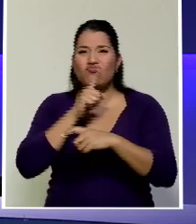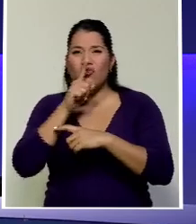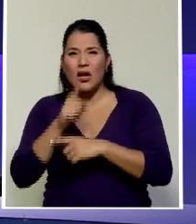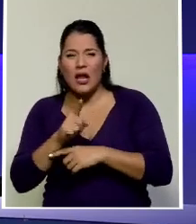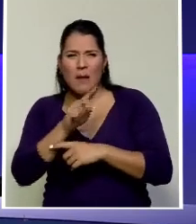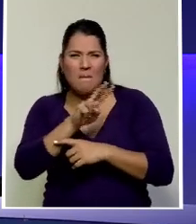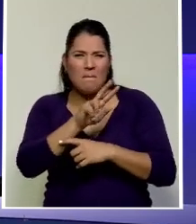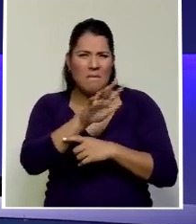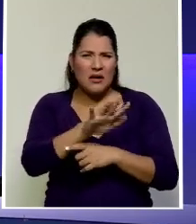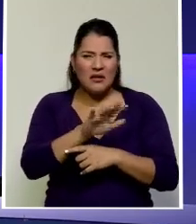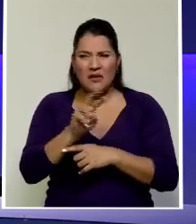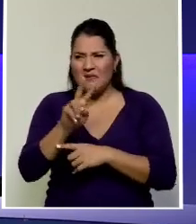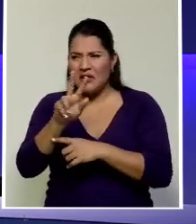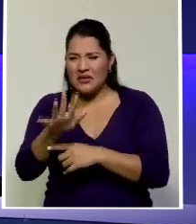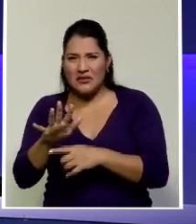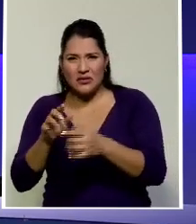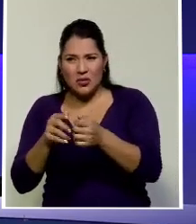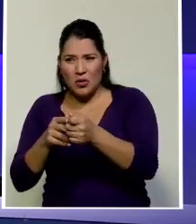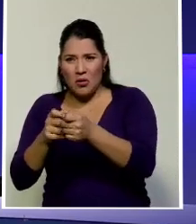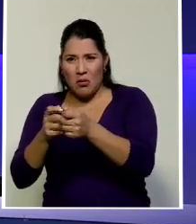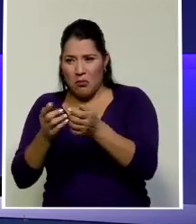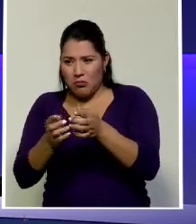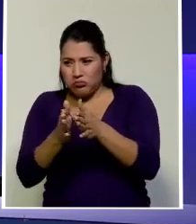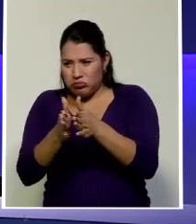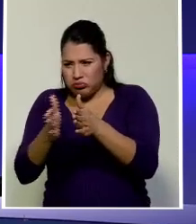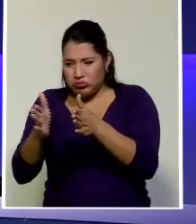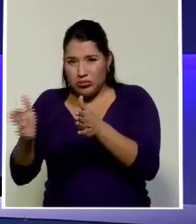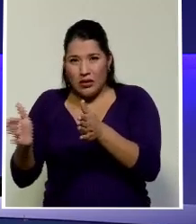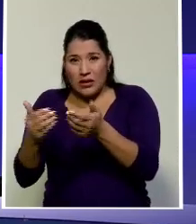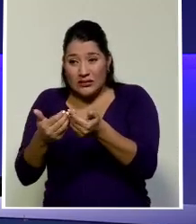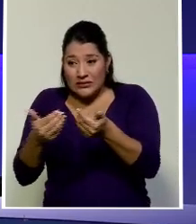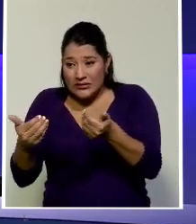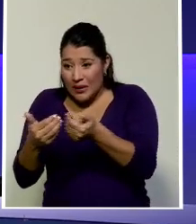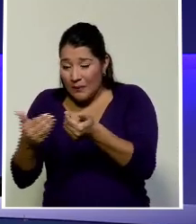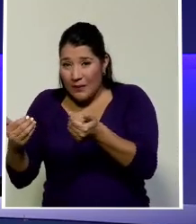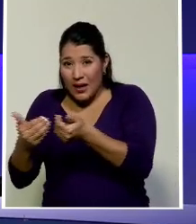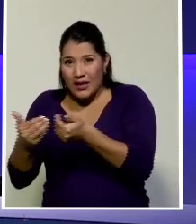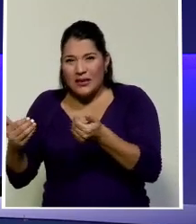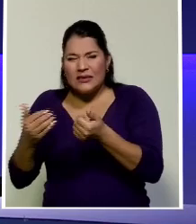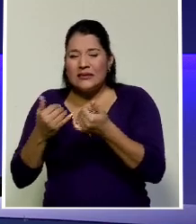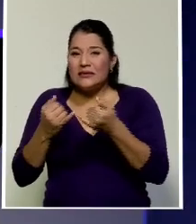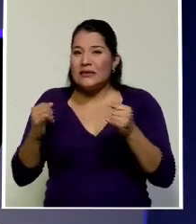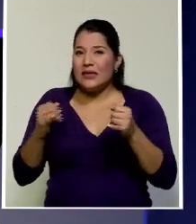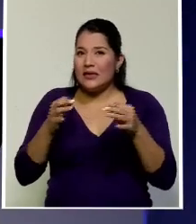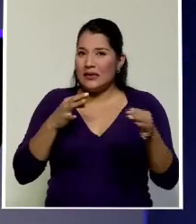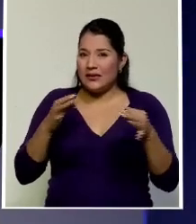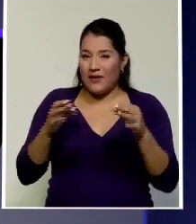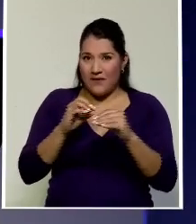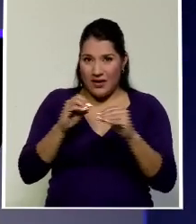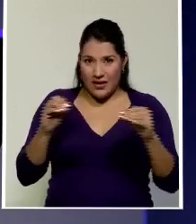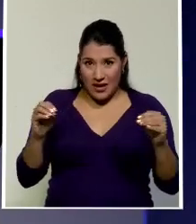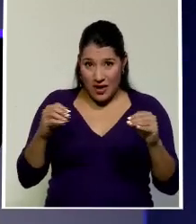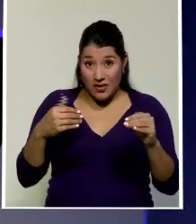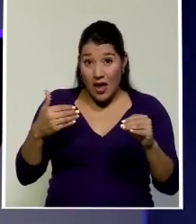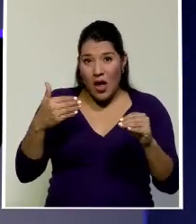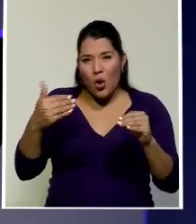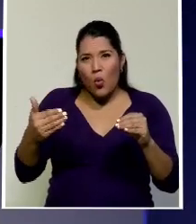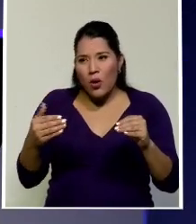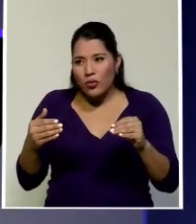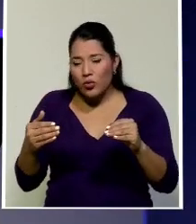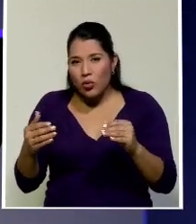de la otra, separadas por la misma distancia, sin describir ninguna curva, línea recta, una vez unidos los puntos en los que se insertaban en la